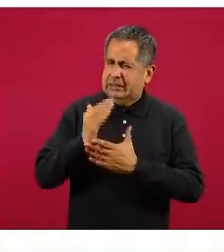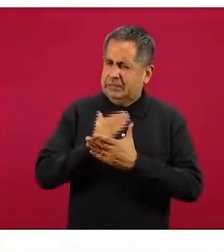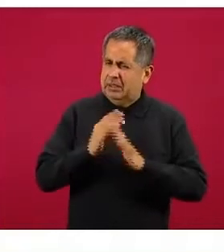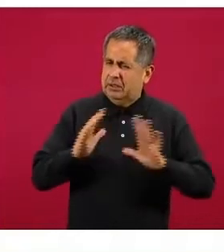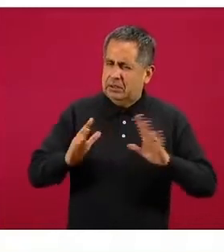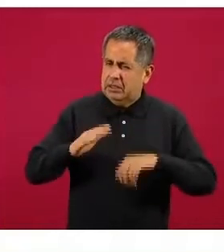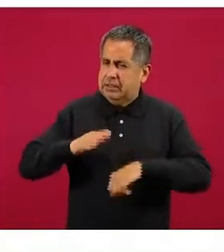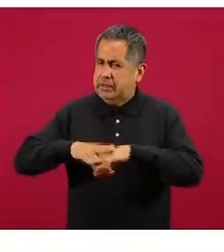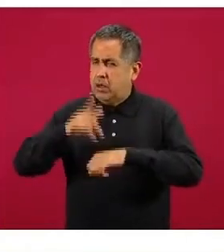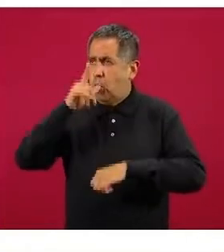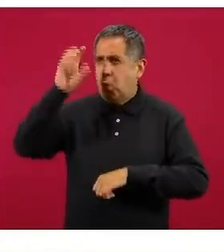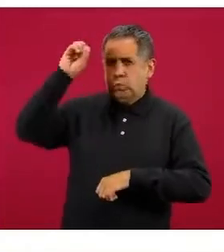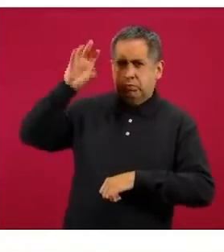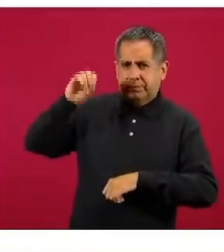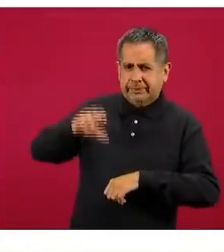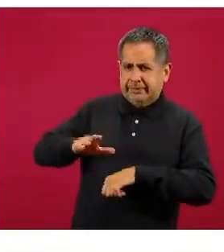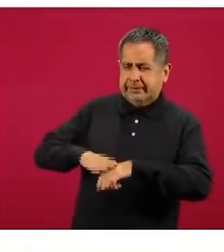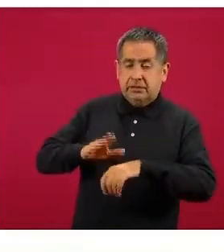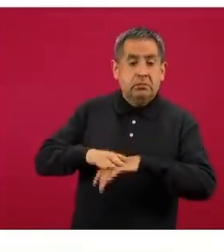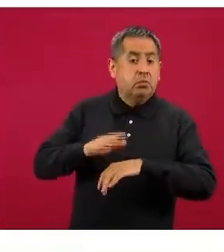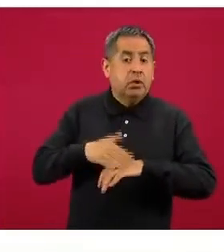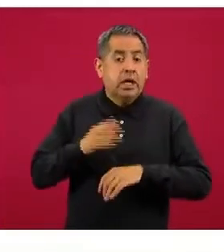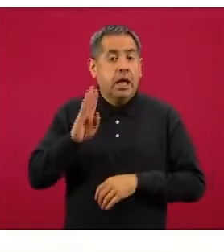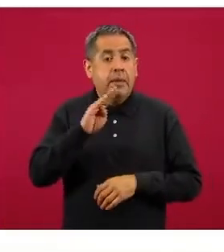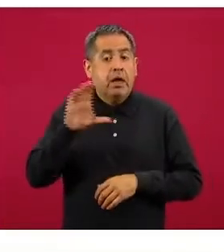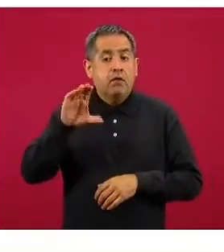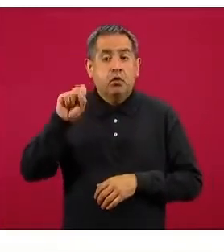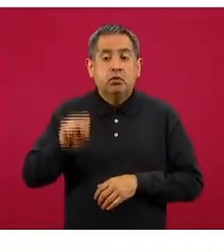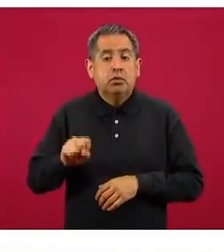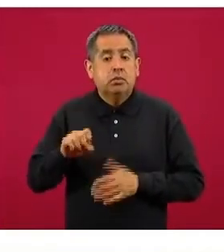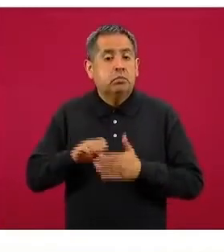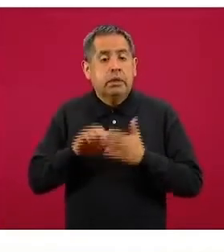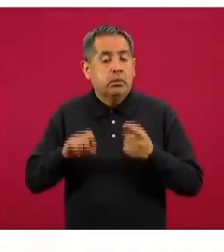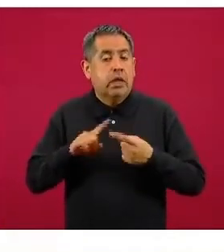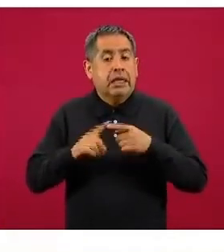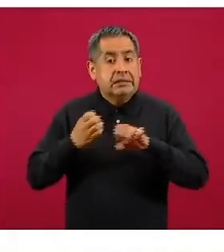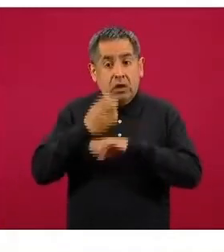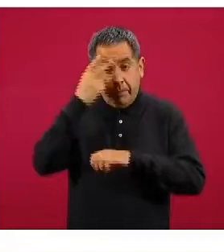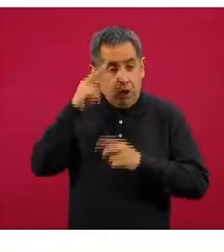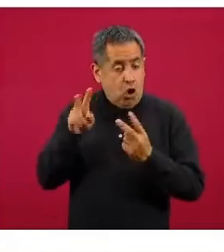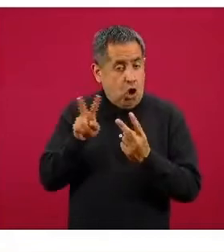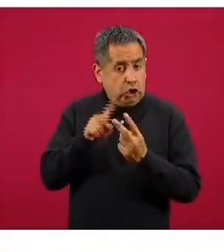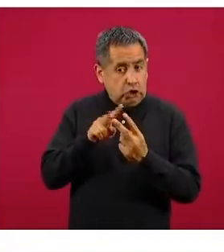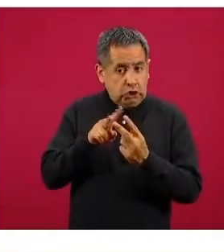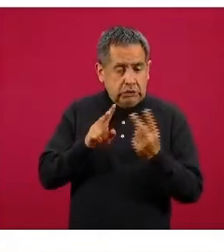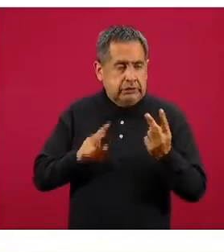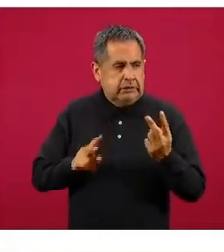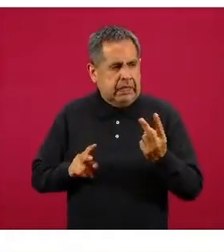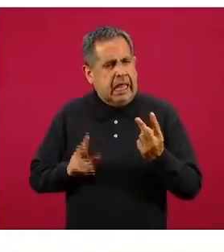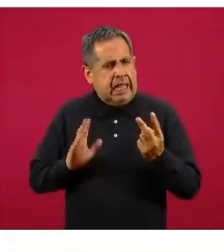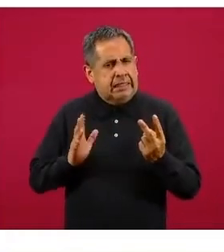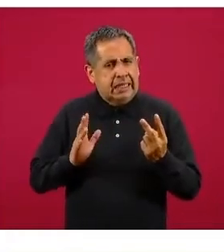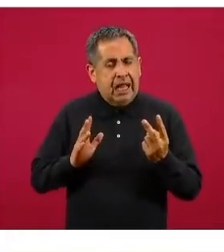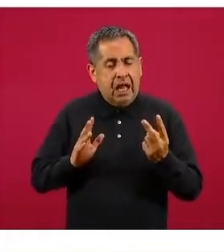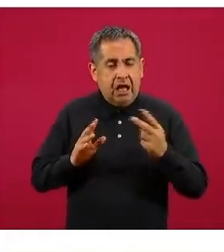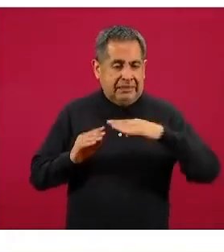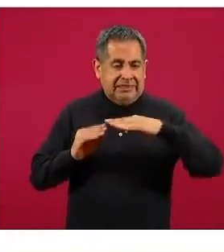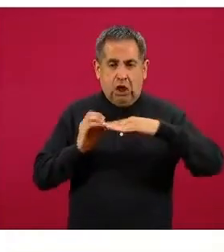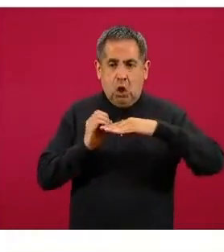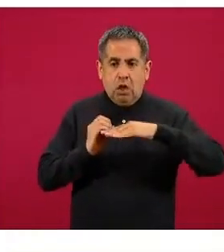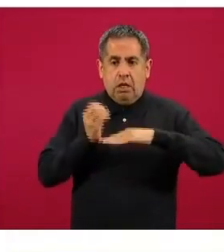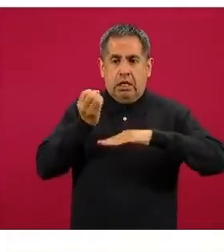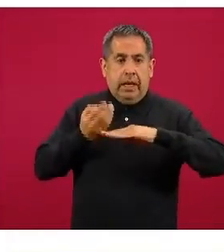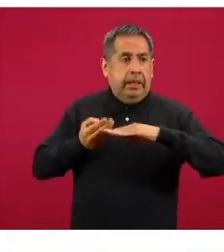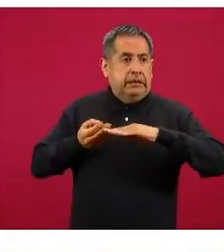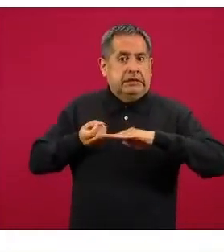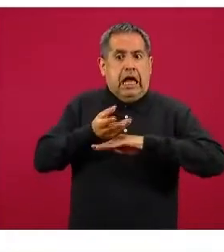del semáforo, dado que Baja California Sur, por ejemplo, y el Estado de México, aunque sí han cruzado el umbral